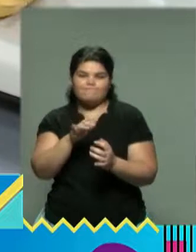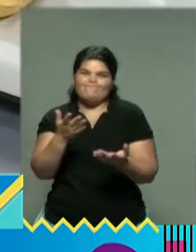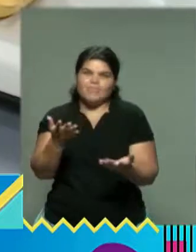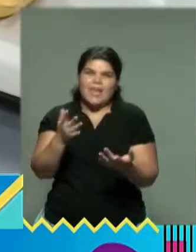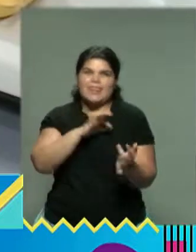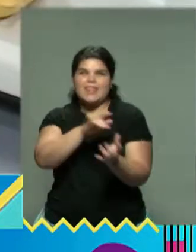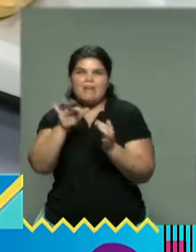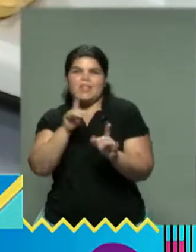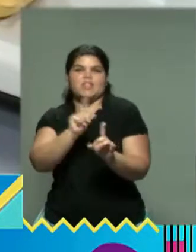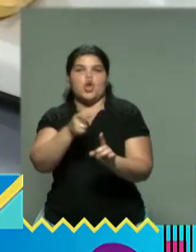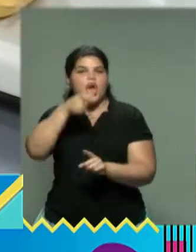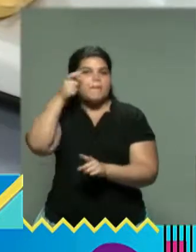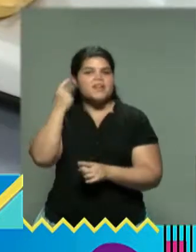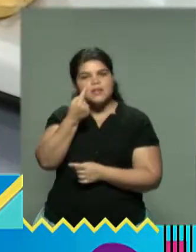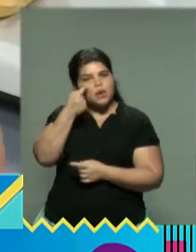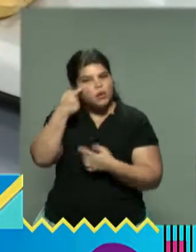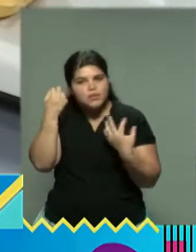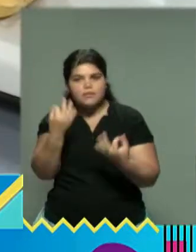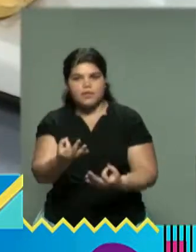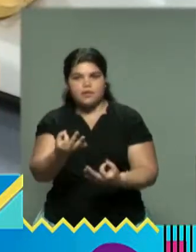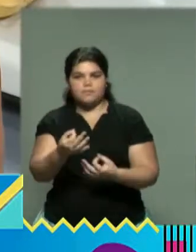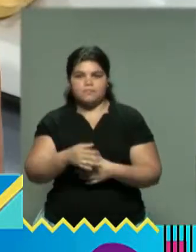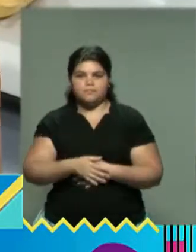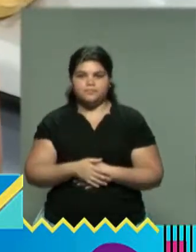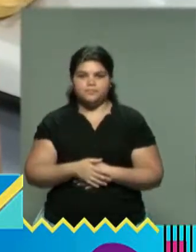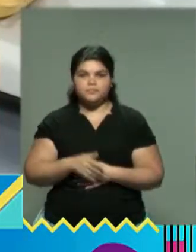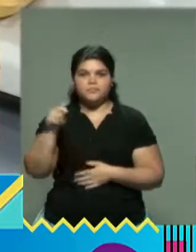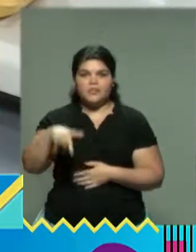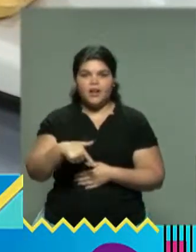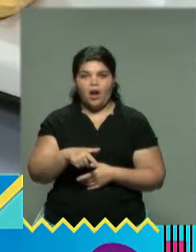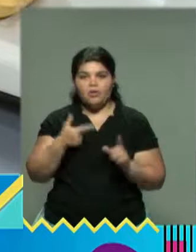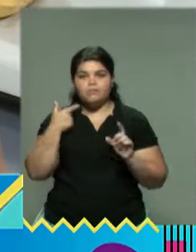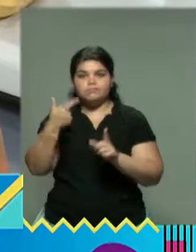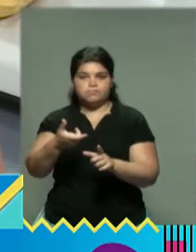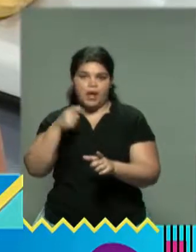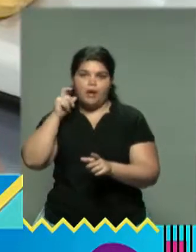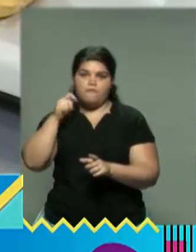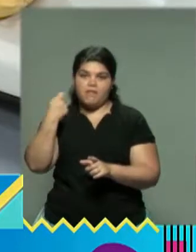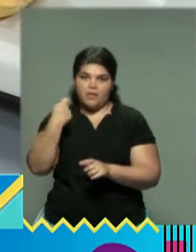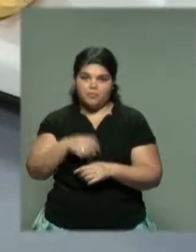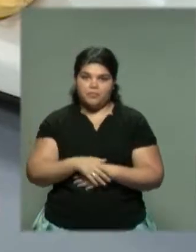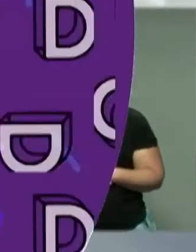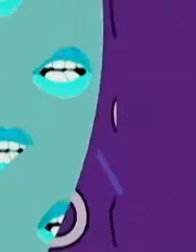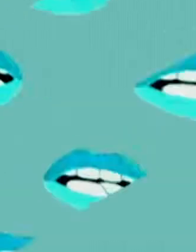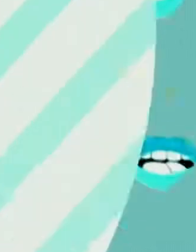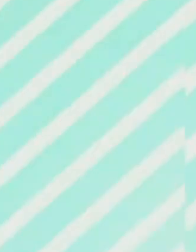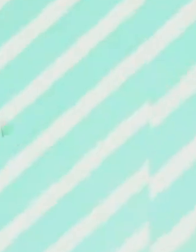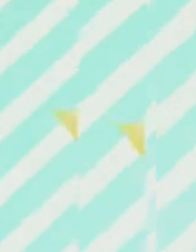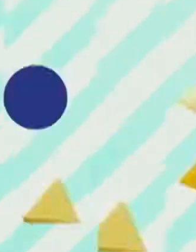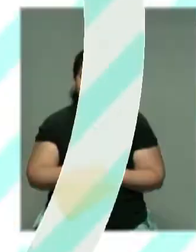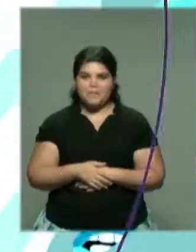conocer experiencias. Esa es la propuesta para Distintos Parecidos. ¿Vamos al clip, te parece? Vamos al clip y enseguida seguimos.